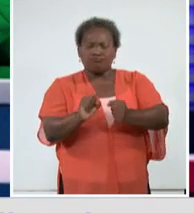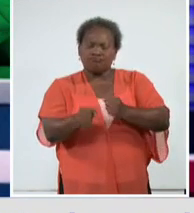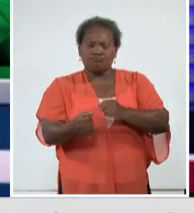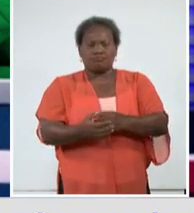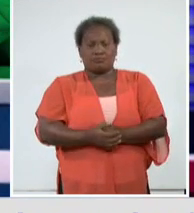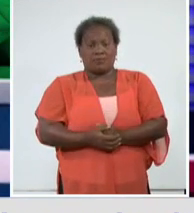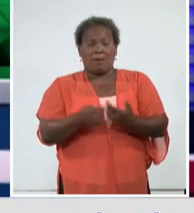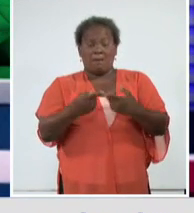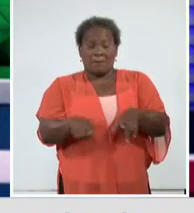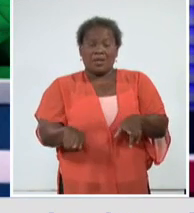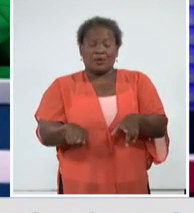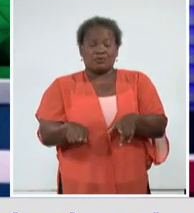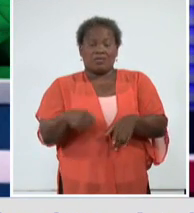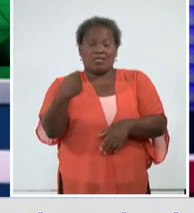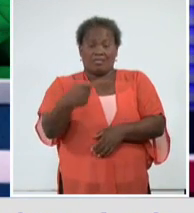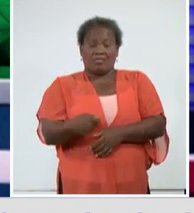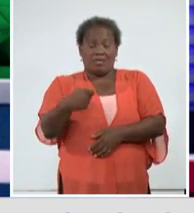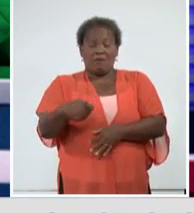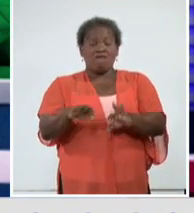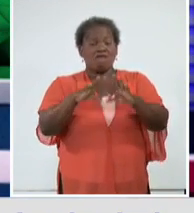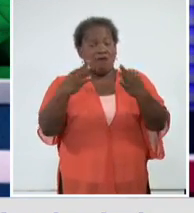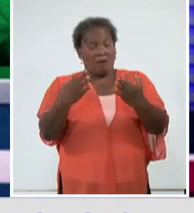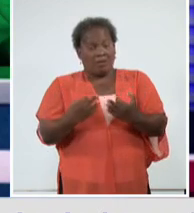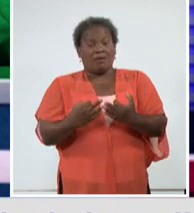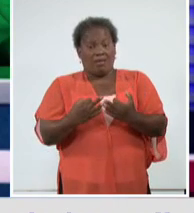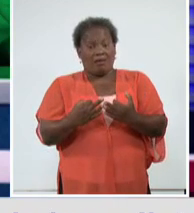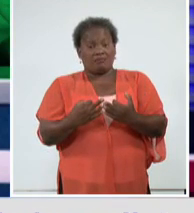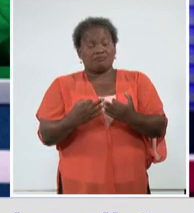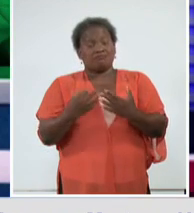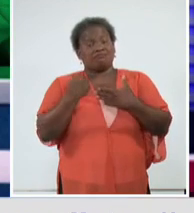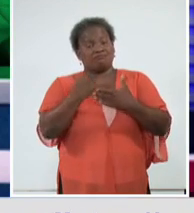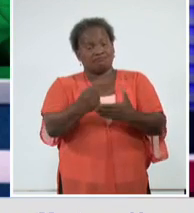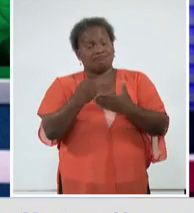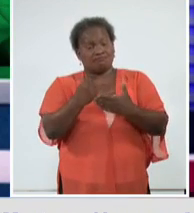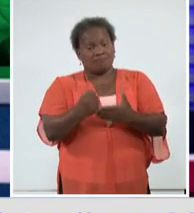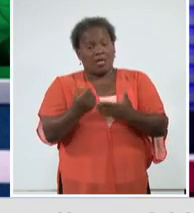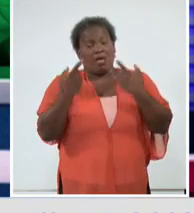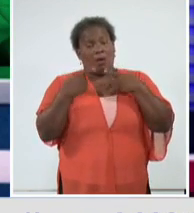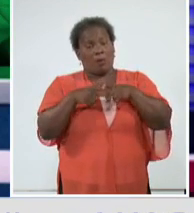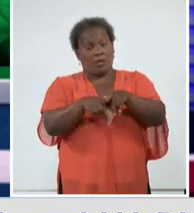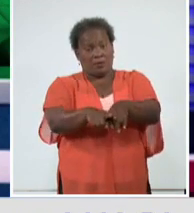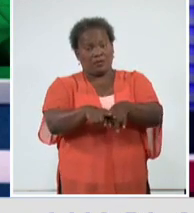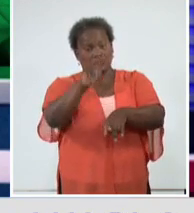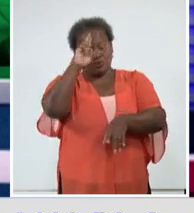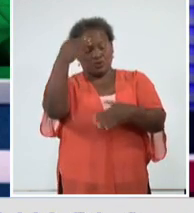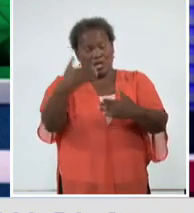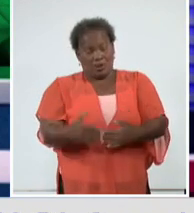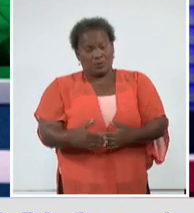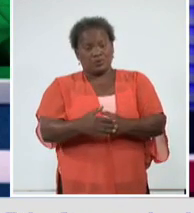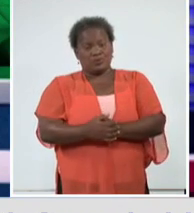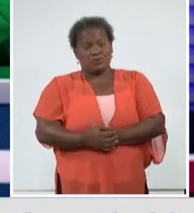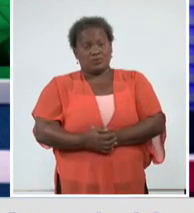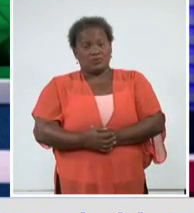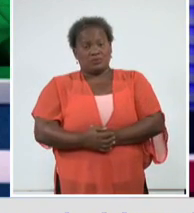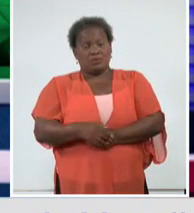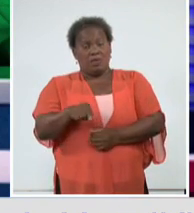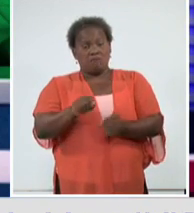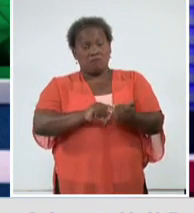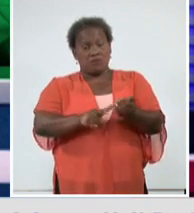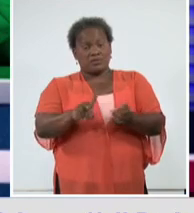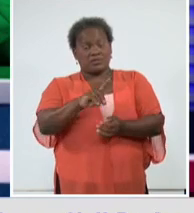la participación de la familia es básica en el acompañamiento del sistema de salud en esta provincia,